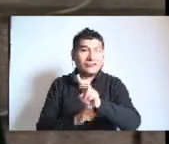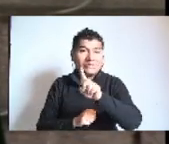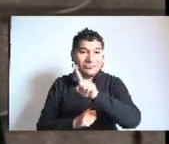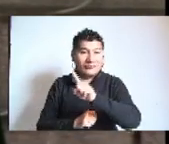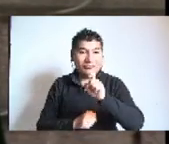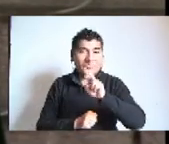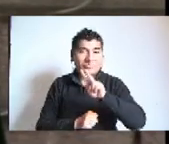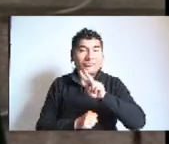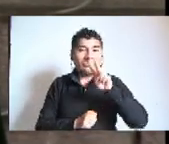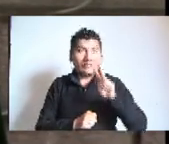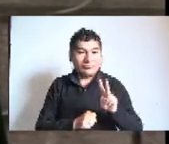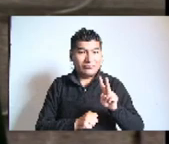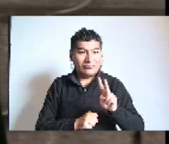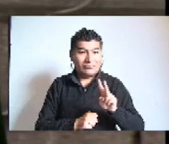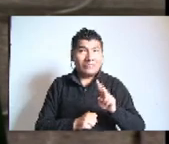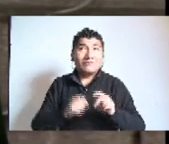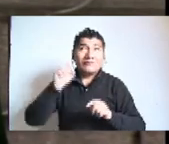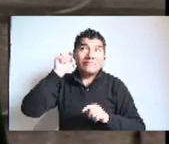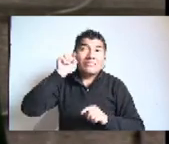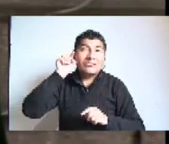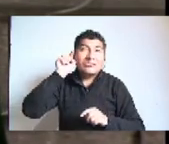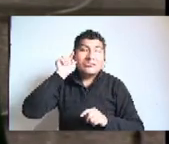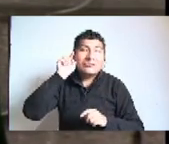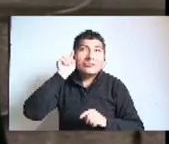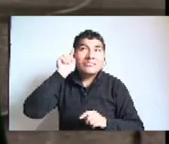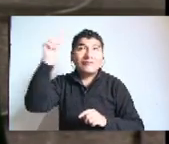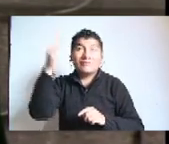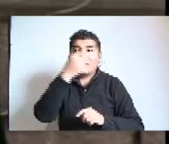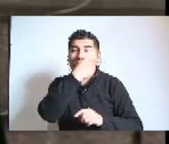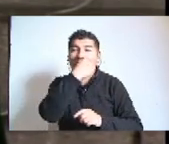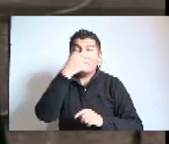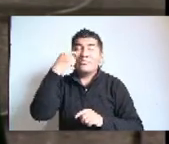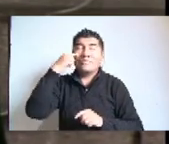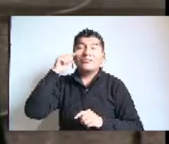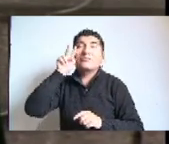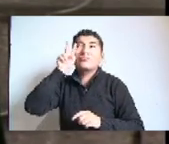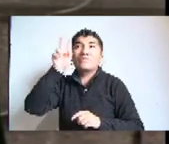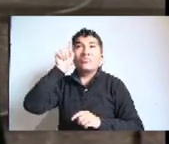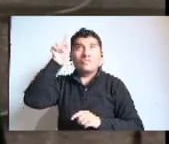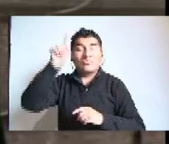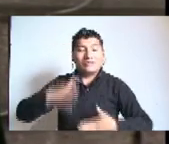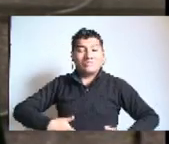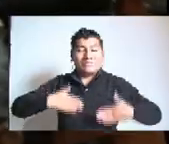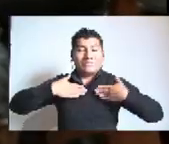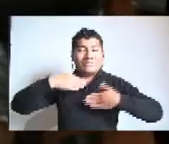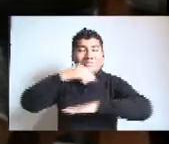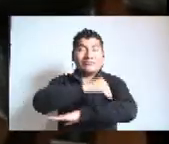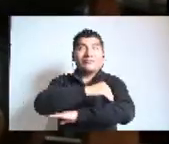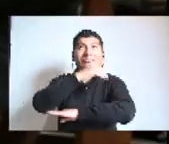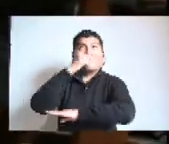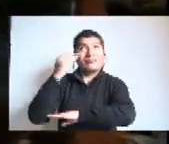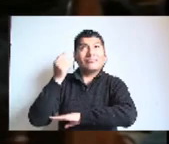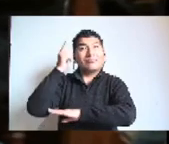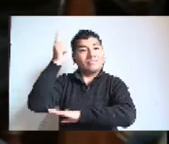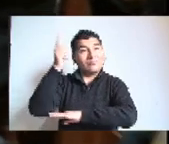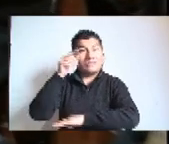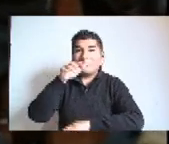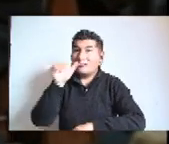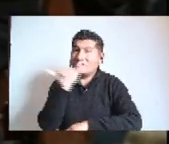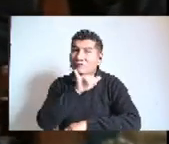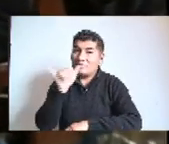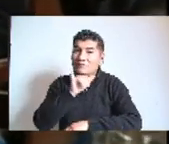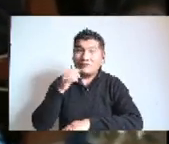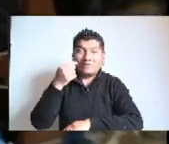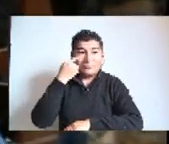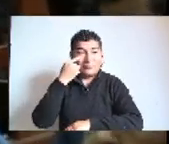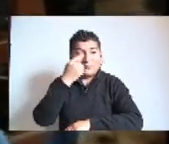122. A ti levanto mis ojos, tú que habitas en el cielo. Lo mismo que los